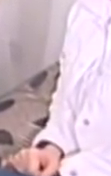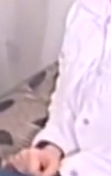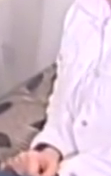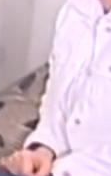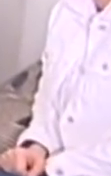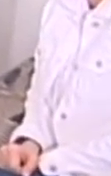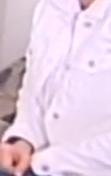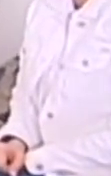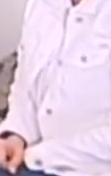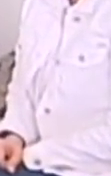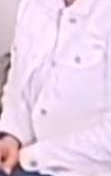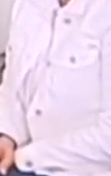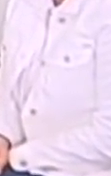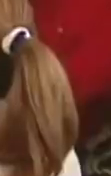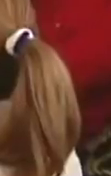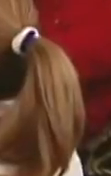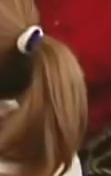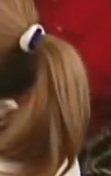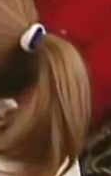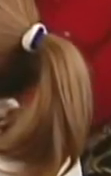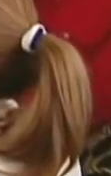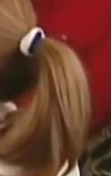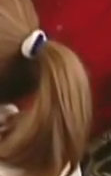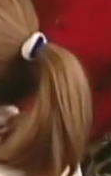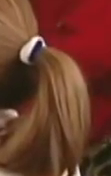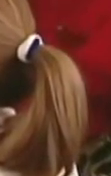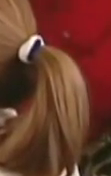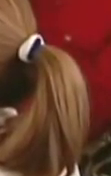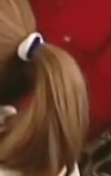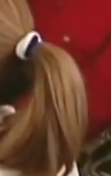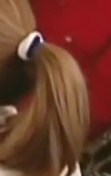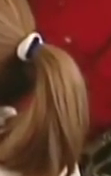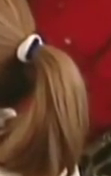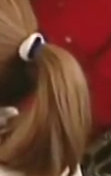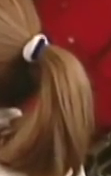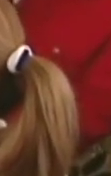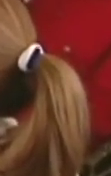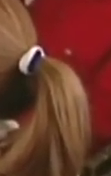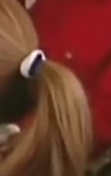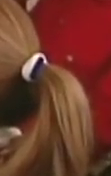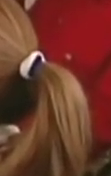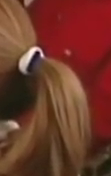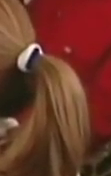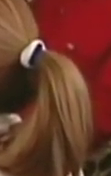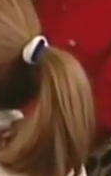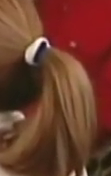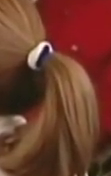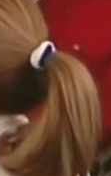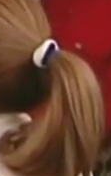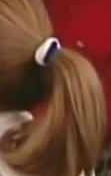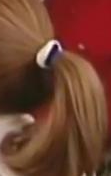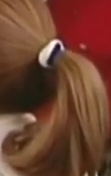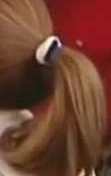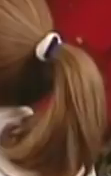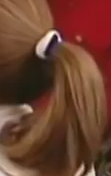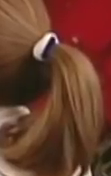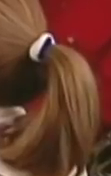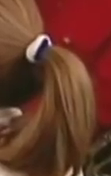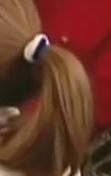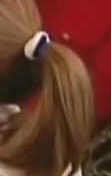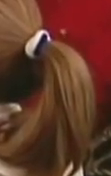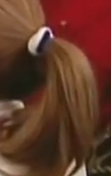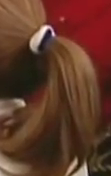La familia. Y ahí tenemos a Nicar, mira. Dale un saludo a los niños, a Nicar. ¿Qué edad tienes tú, Nicar?